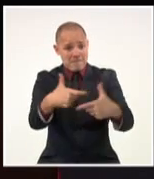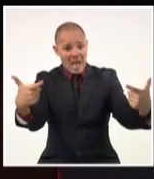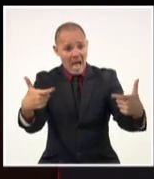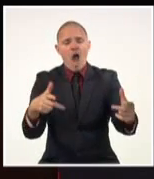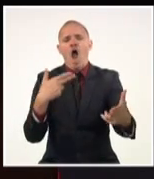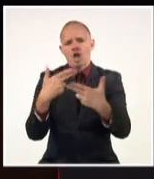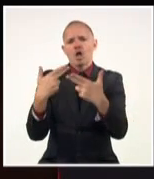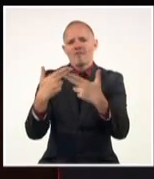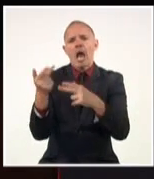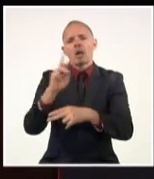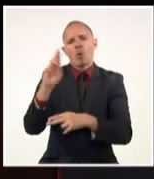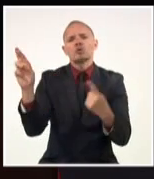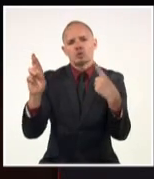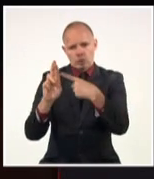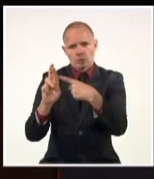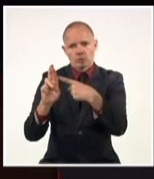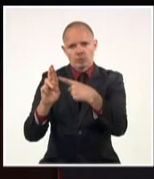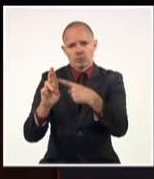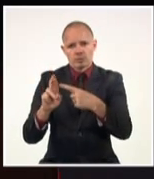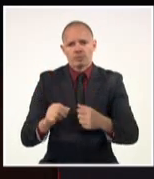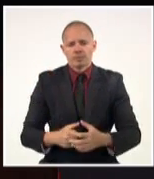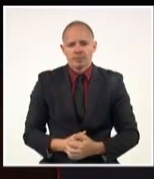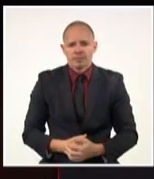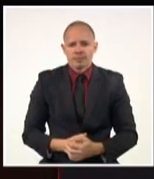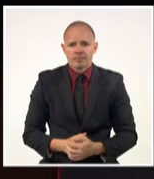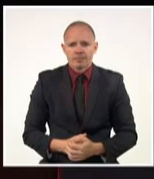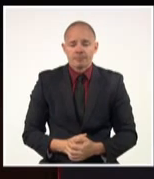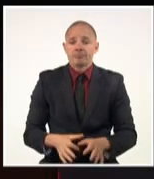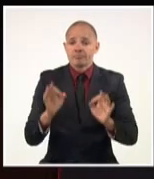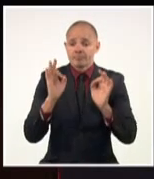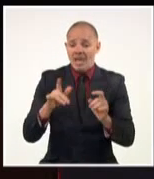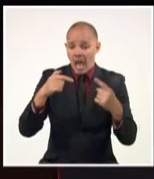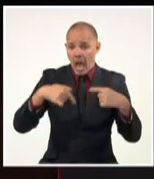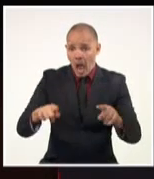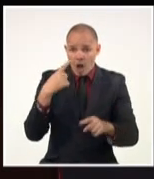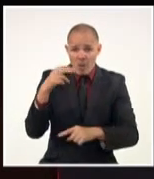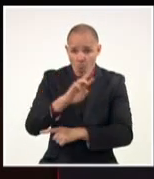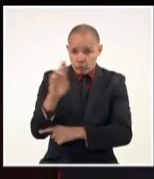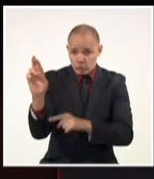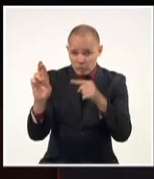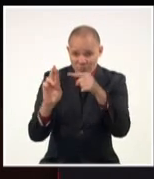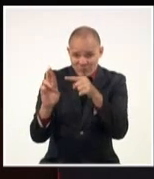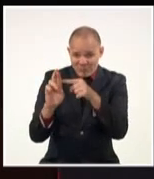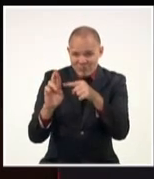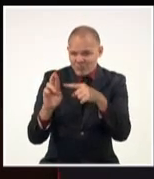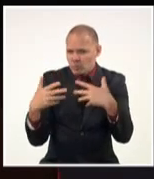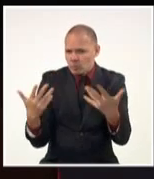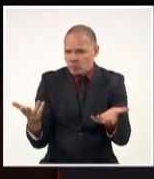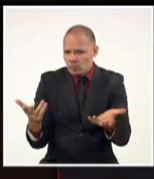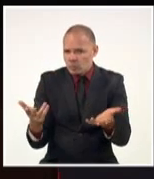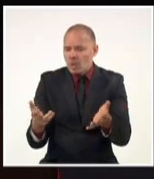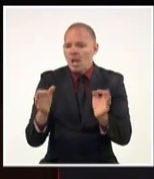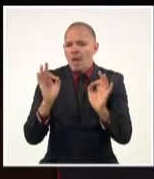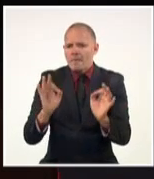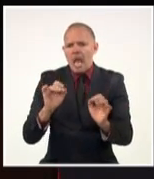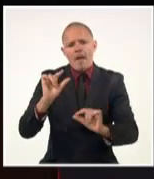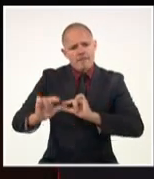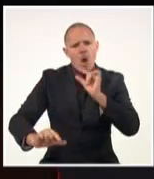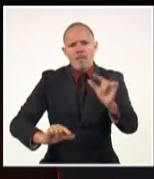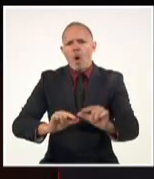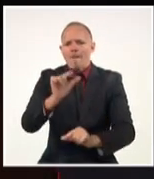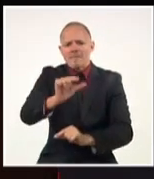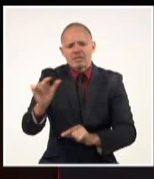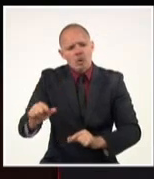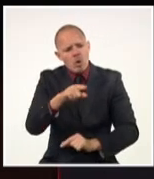sentimiento internacionalista. La revolución es el camino de un hombre y una mujer nuevos al